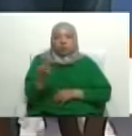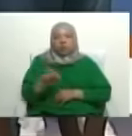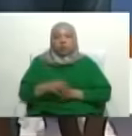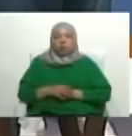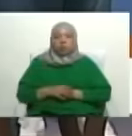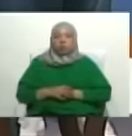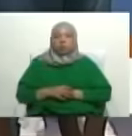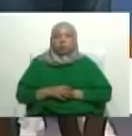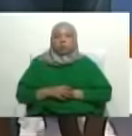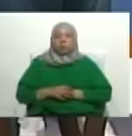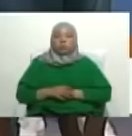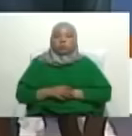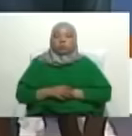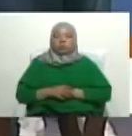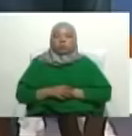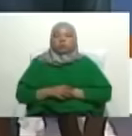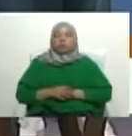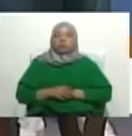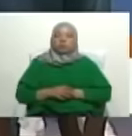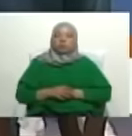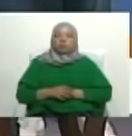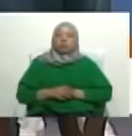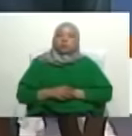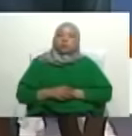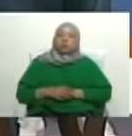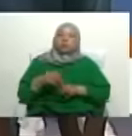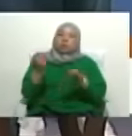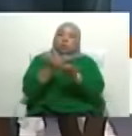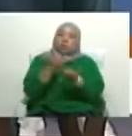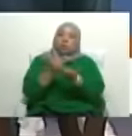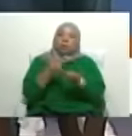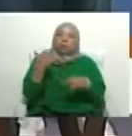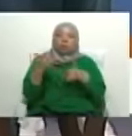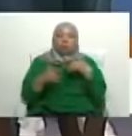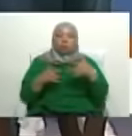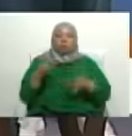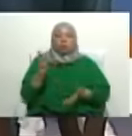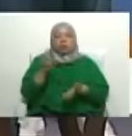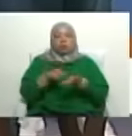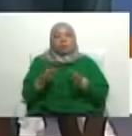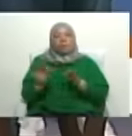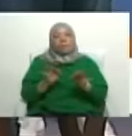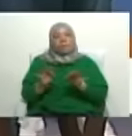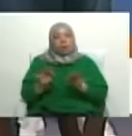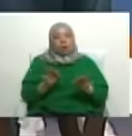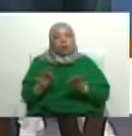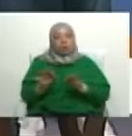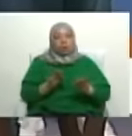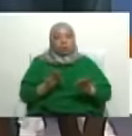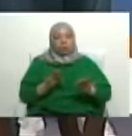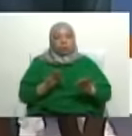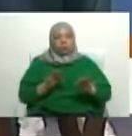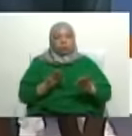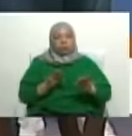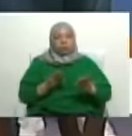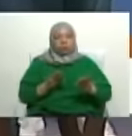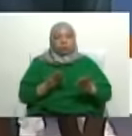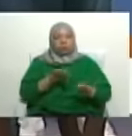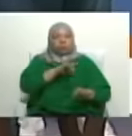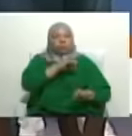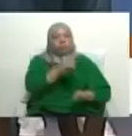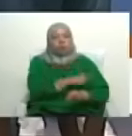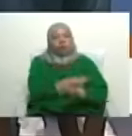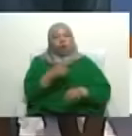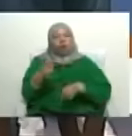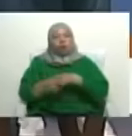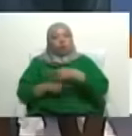2021. Y suponíamos que había dos elementos, estábamos preparados, me refiero a las fuerzas de la